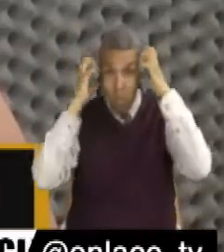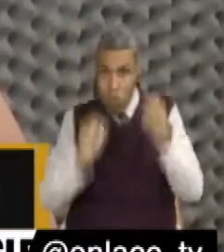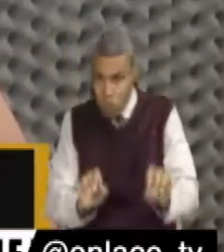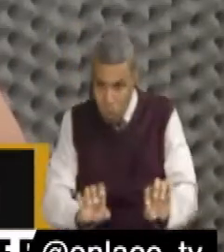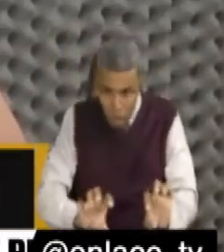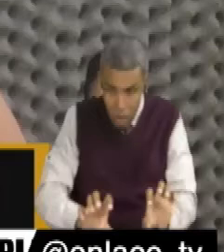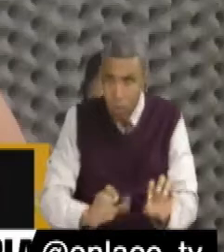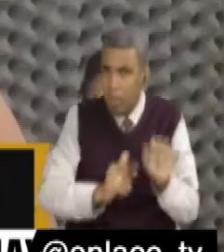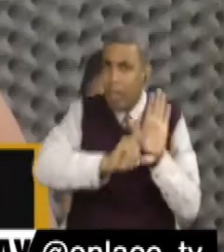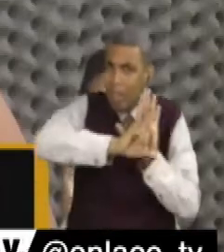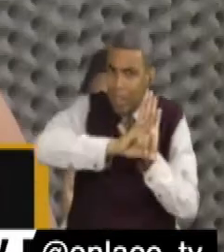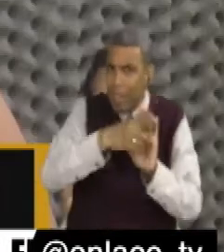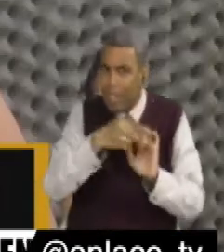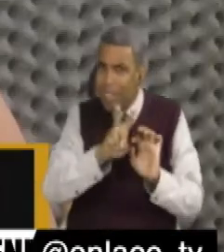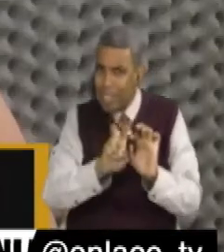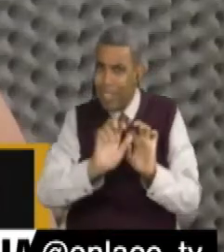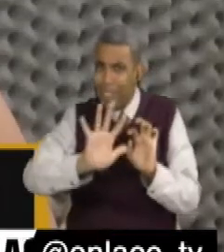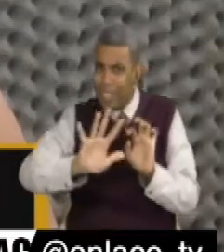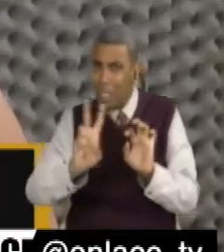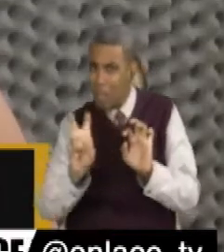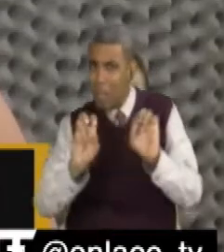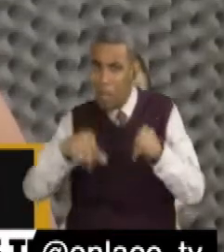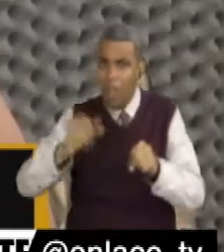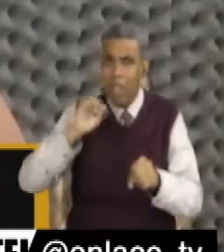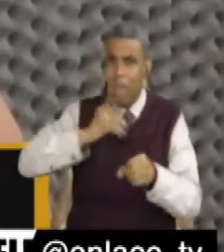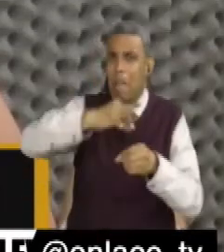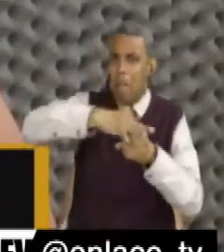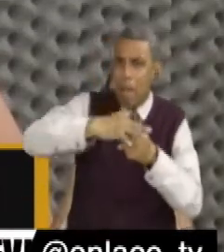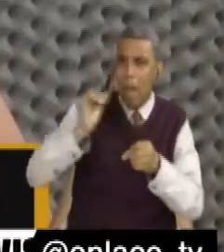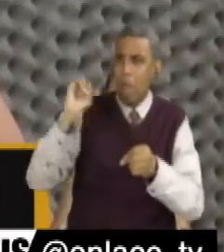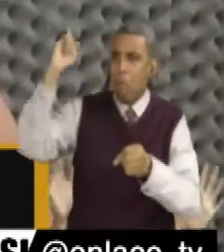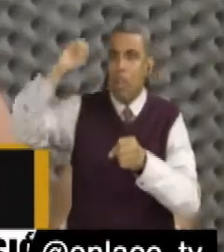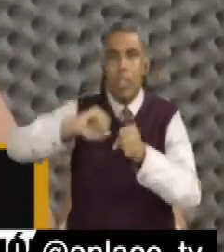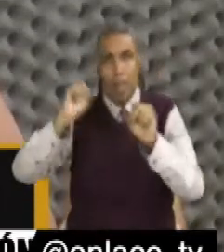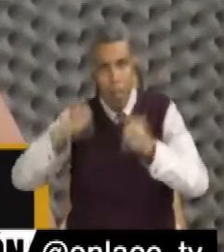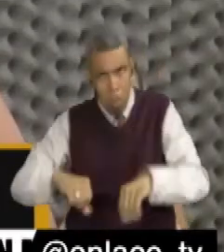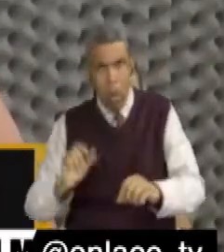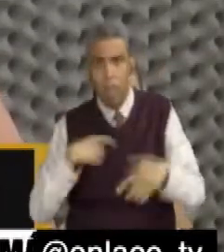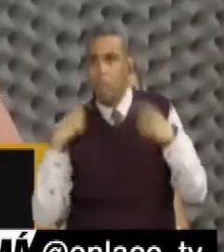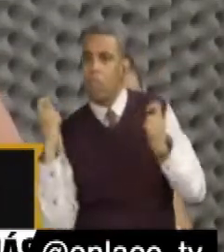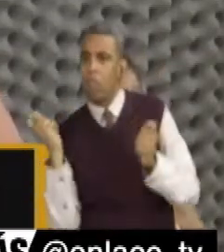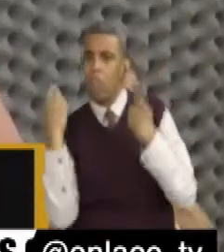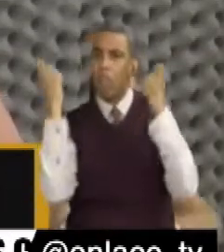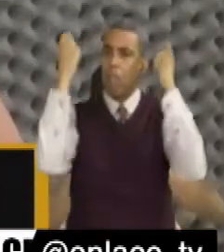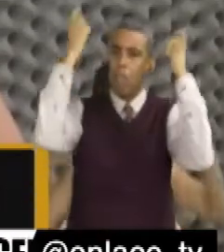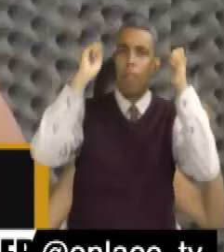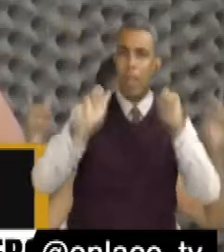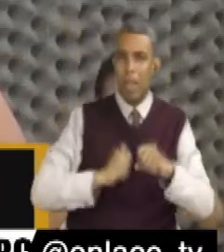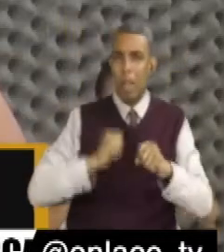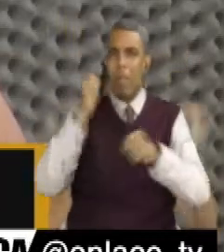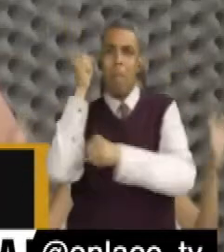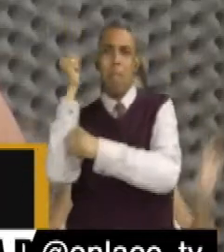1757, sino en todo lo que concierne a vallas, perifoneo, avanzadas,